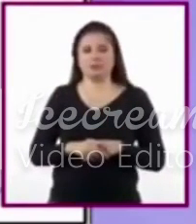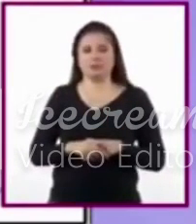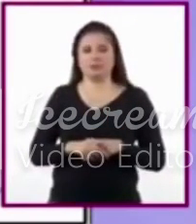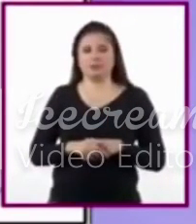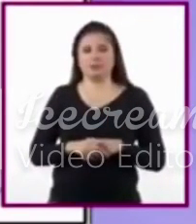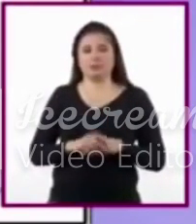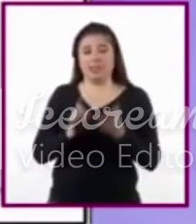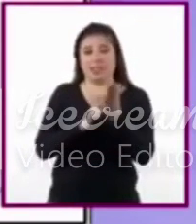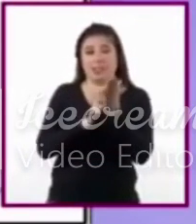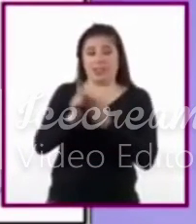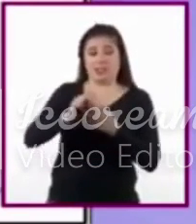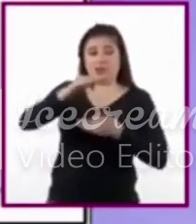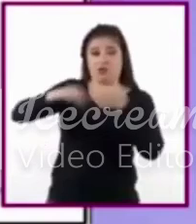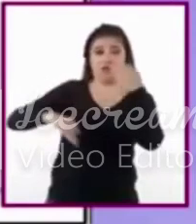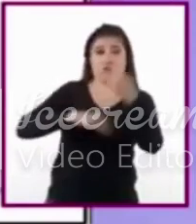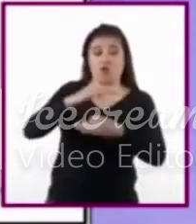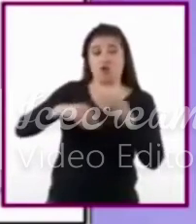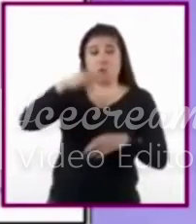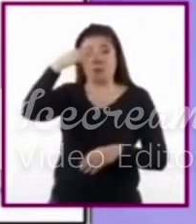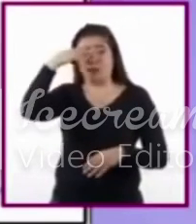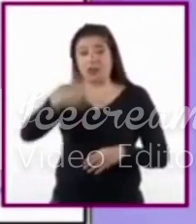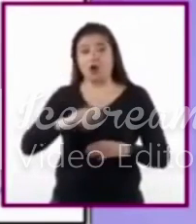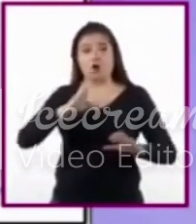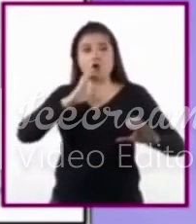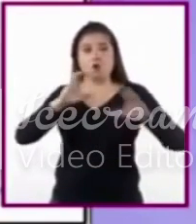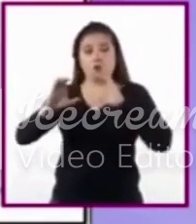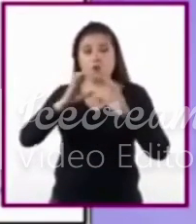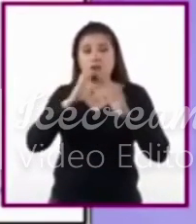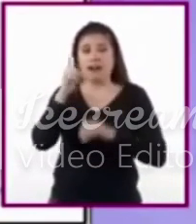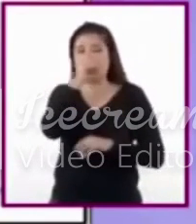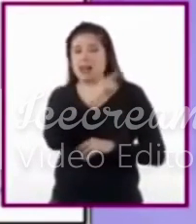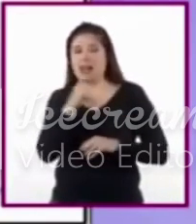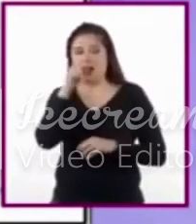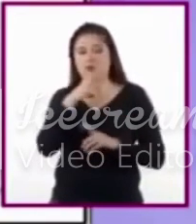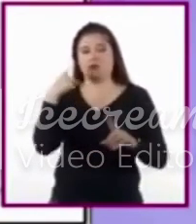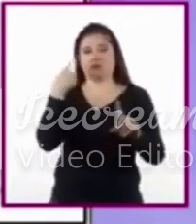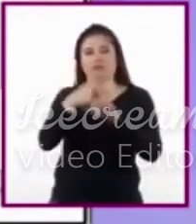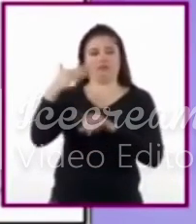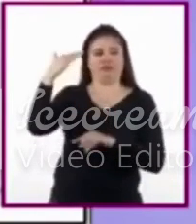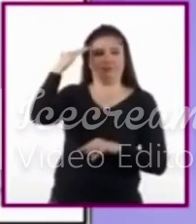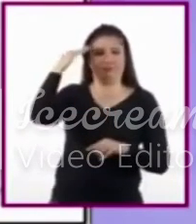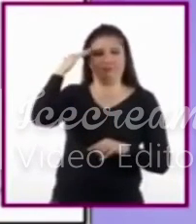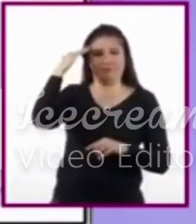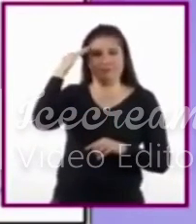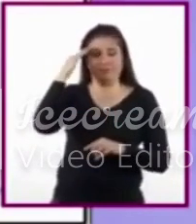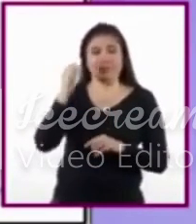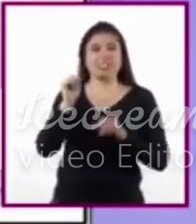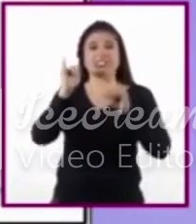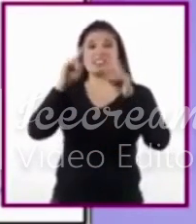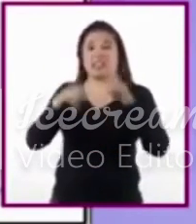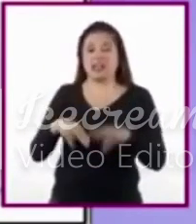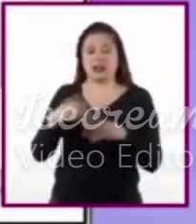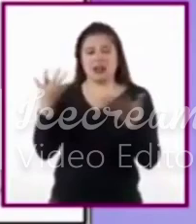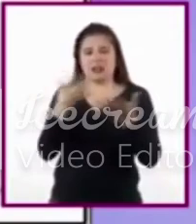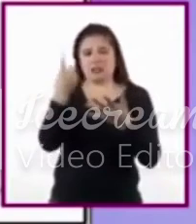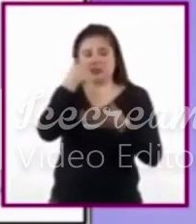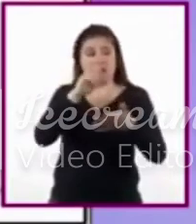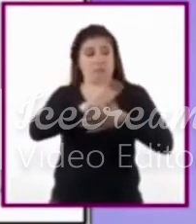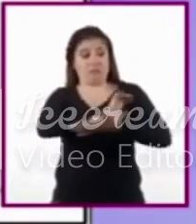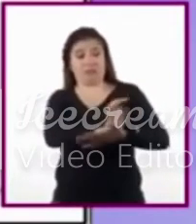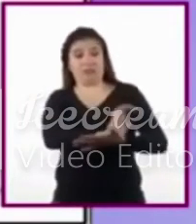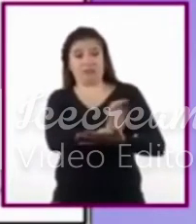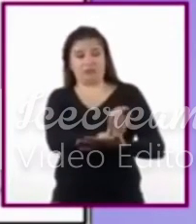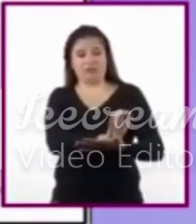Es derecho de todo mexicano comunicarse en la lengua de la que sea hablante, sin restricciones en el ámbito público